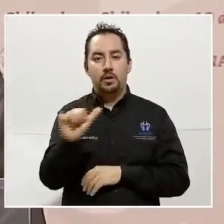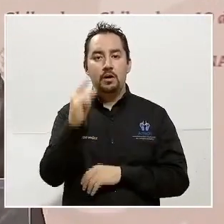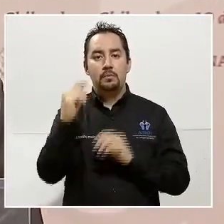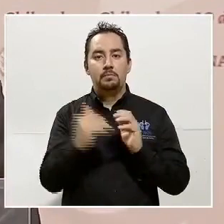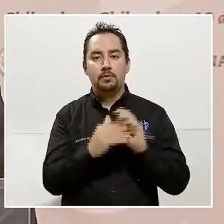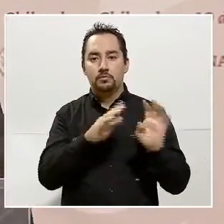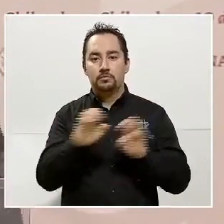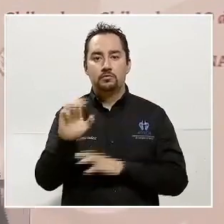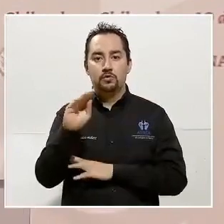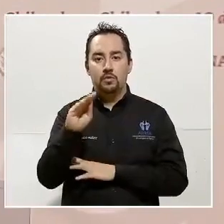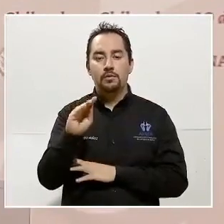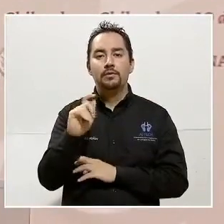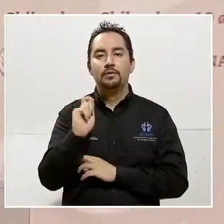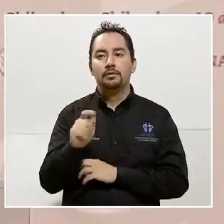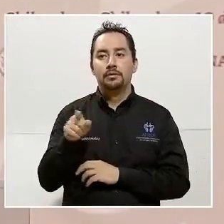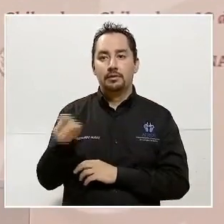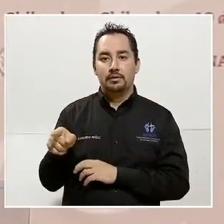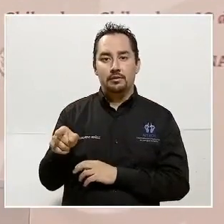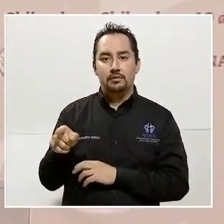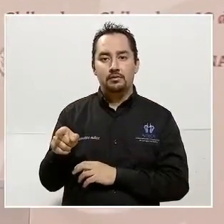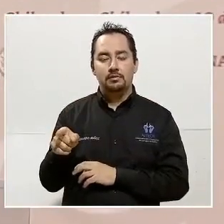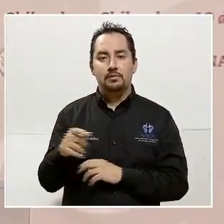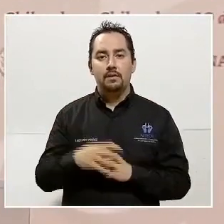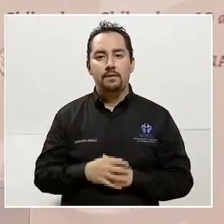1965-1990, conocido